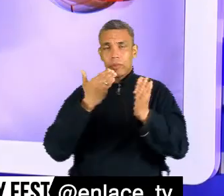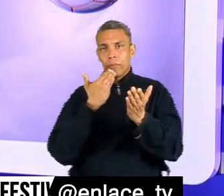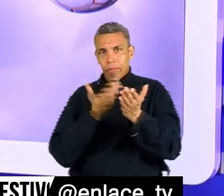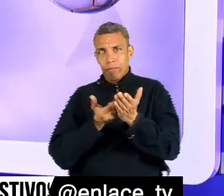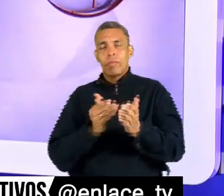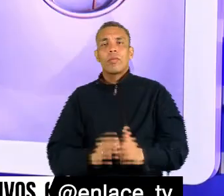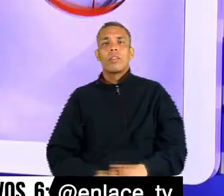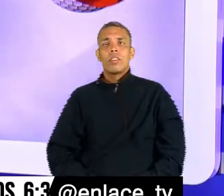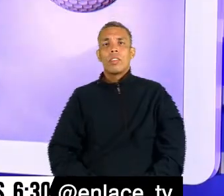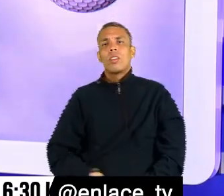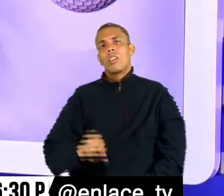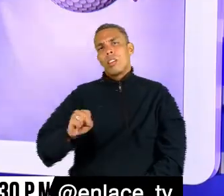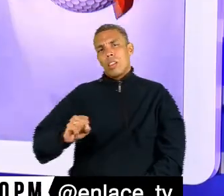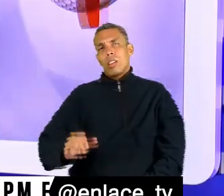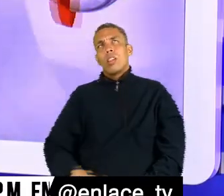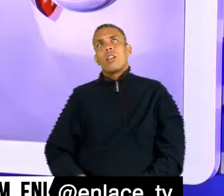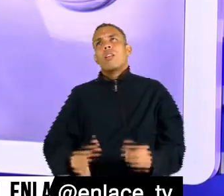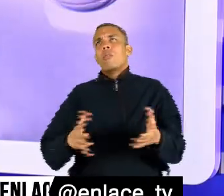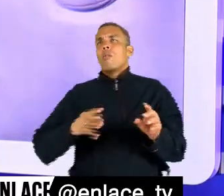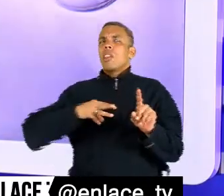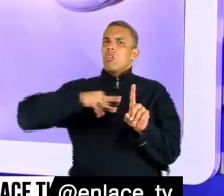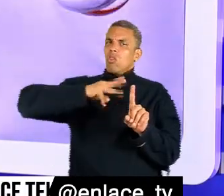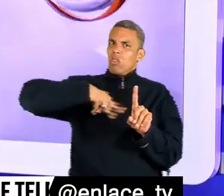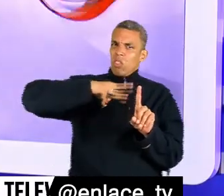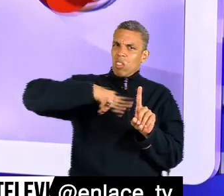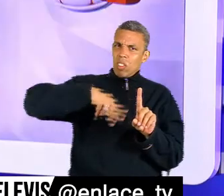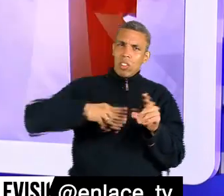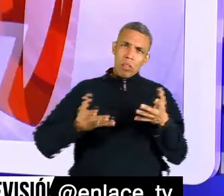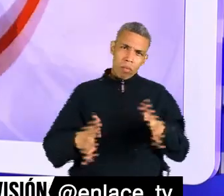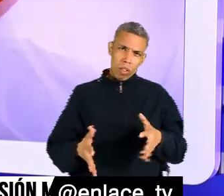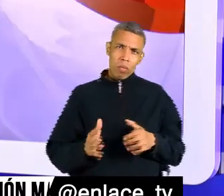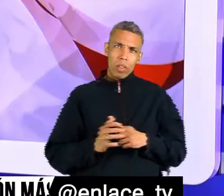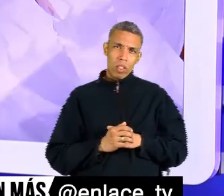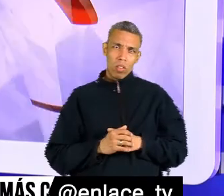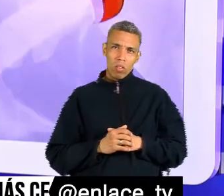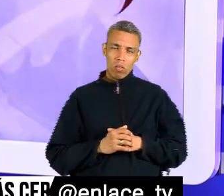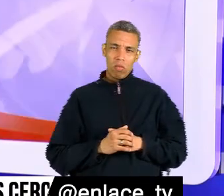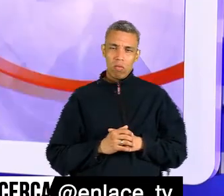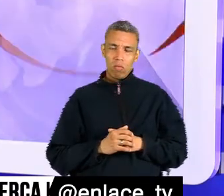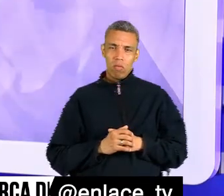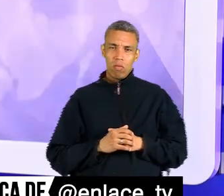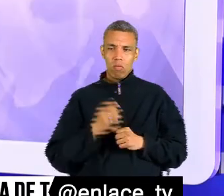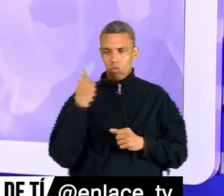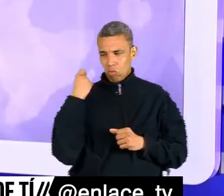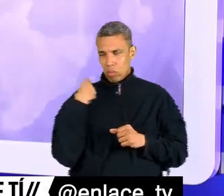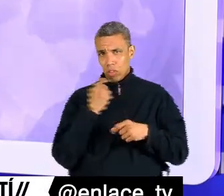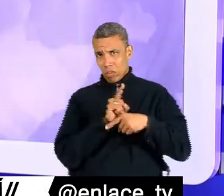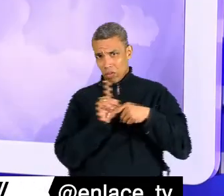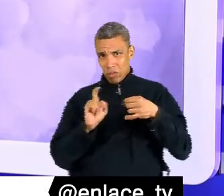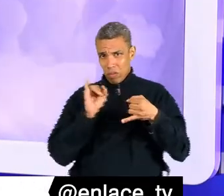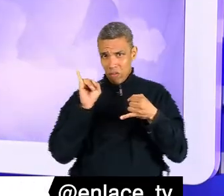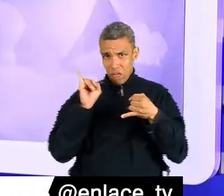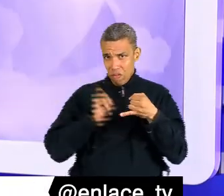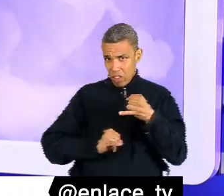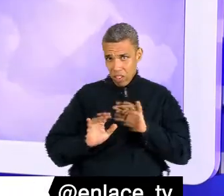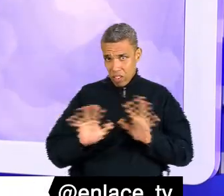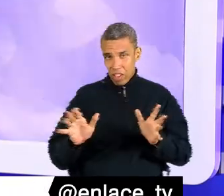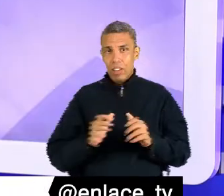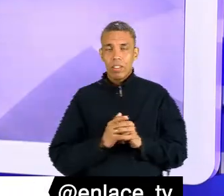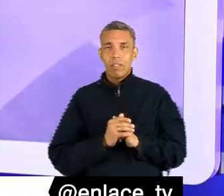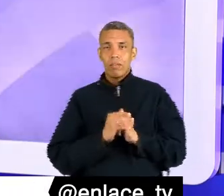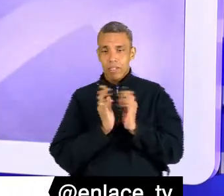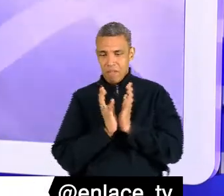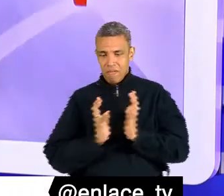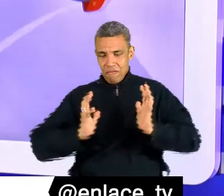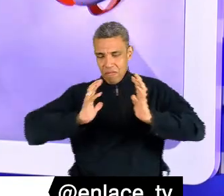torneo que duró más o menos 3 meses de este año. Llegó a su fin el fin de semana anterior y es tan atractivo el